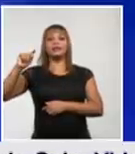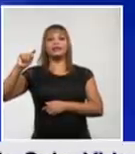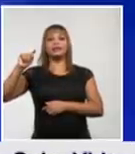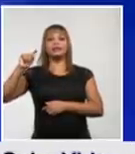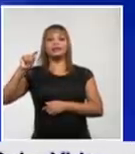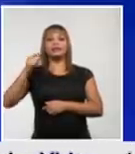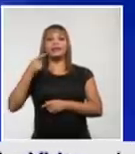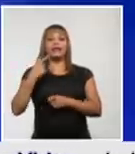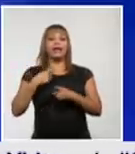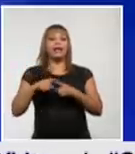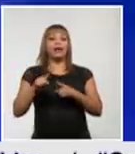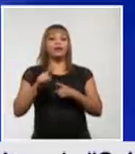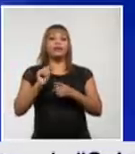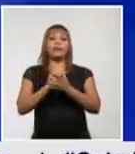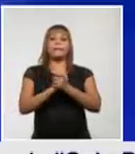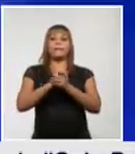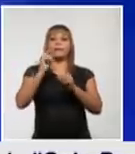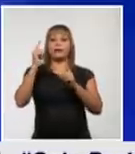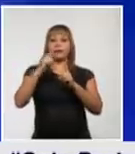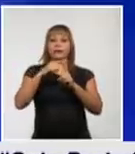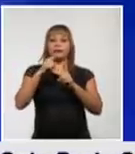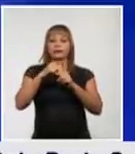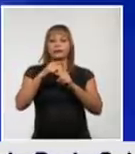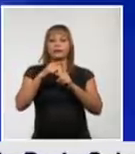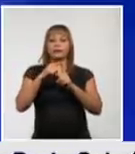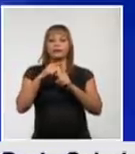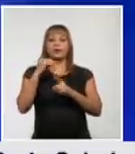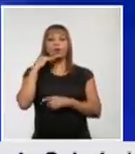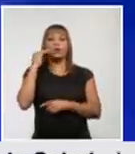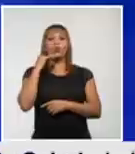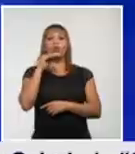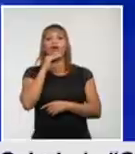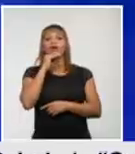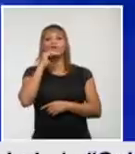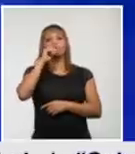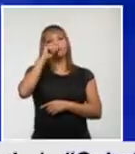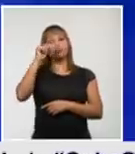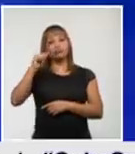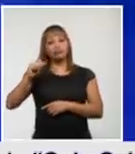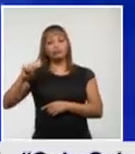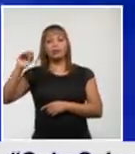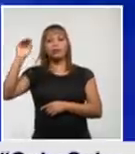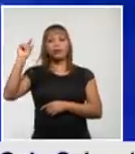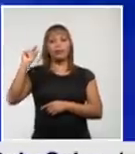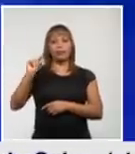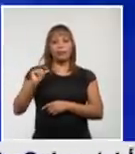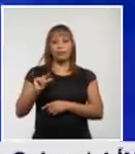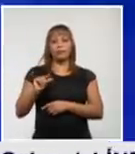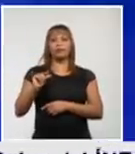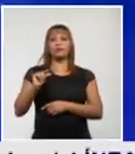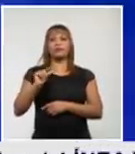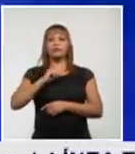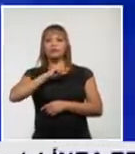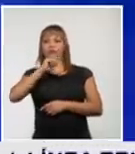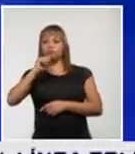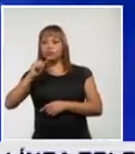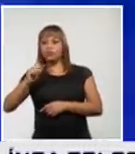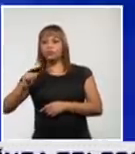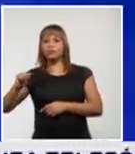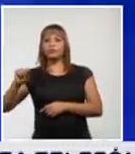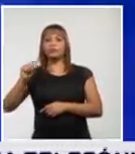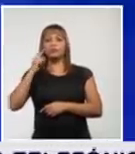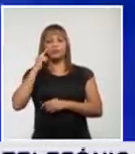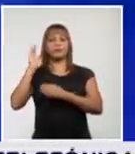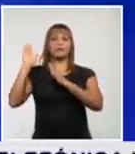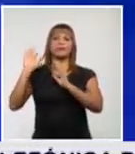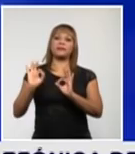otra es Matanzas, que el azul, que va disminuyendo como se ve en este gráfico.